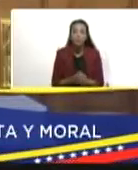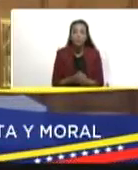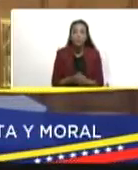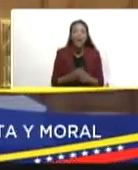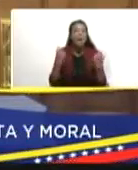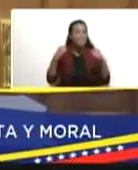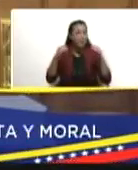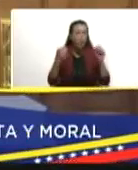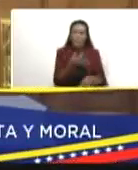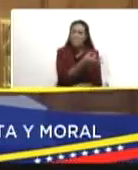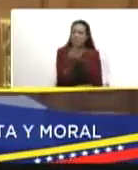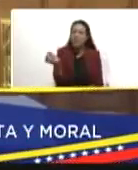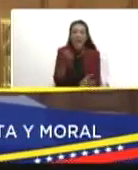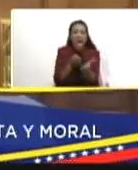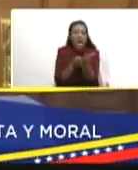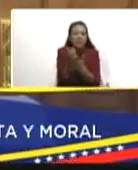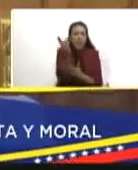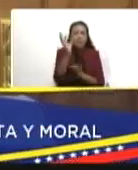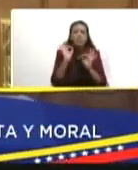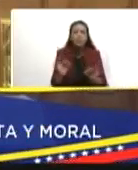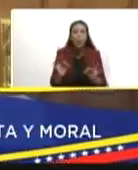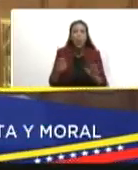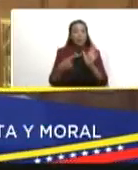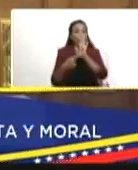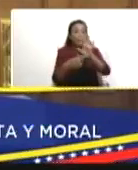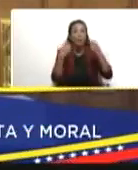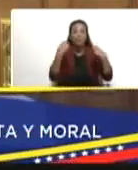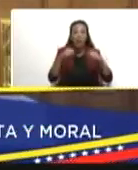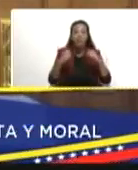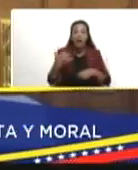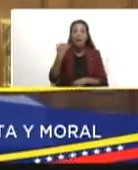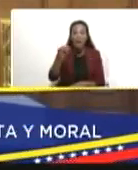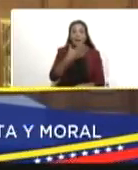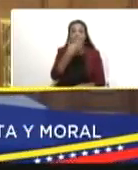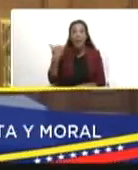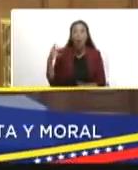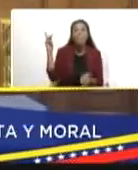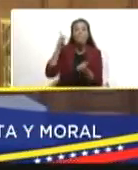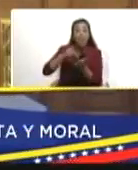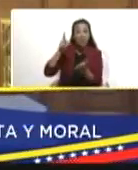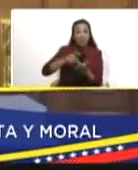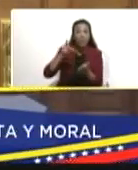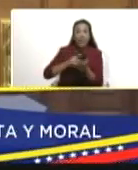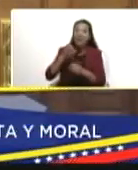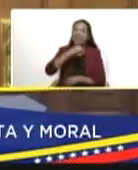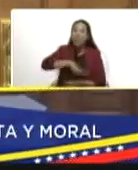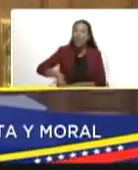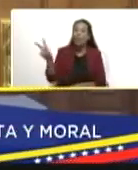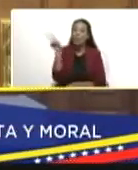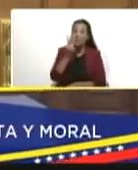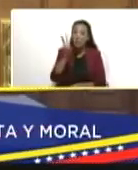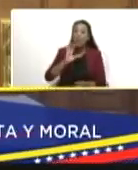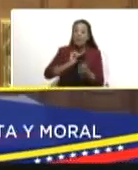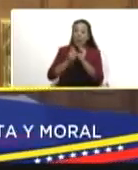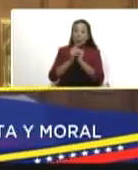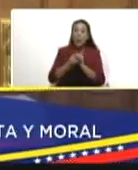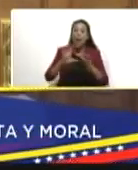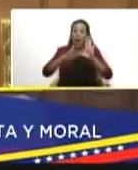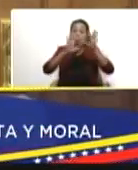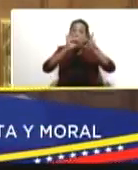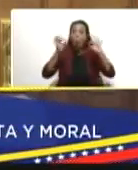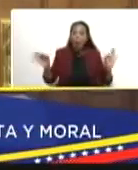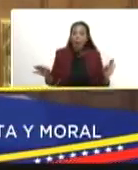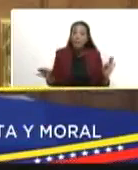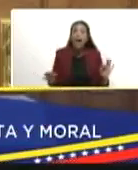preparación perfecta que estamos teniendo para tener la mejor participación de la historia de Venezuela en los juegos